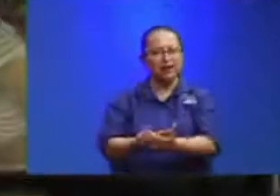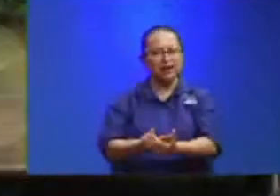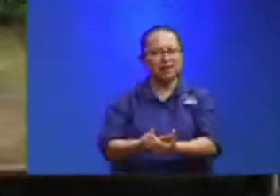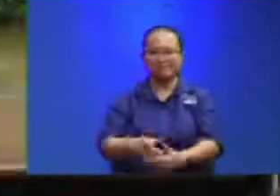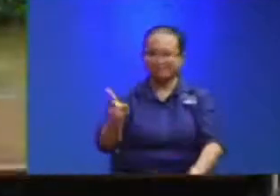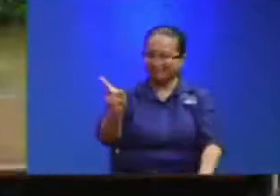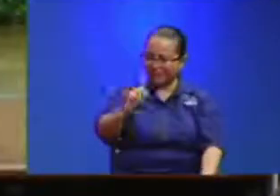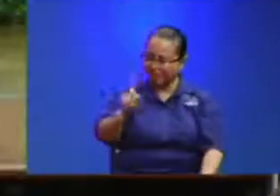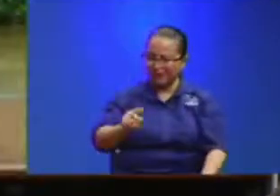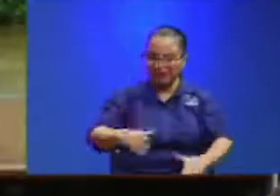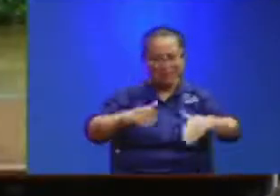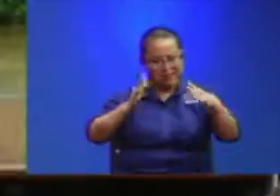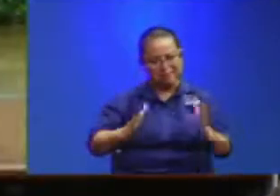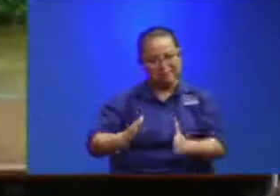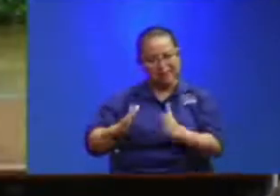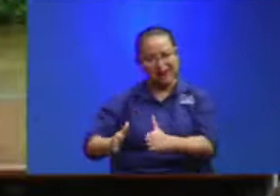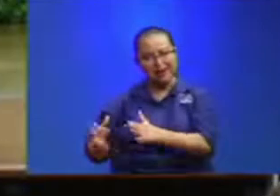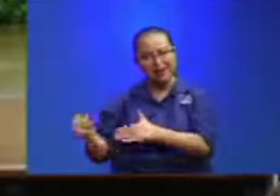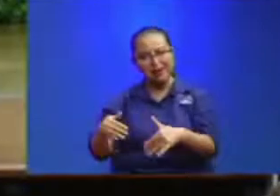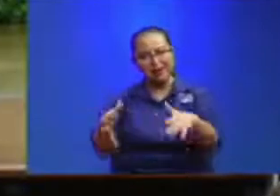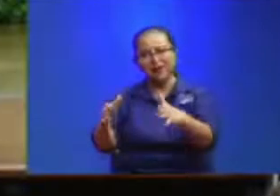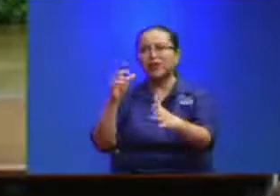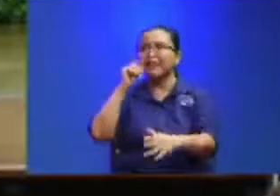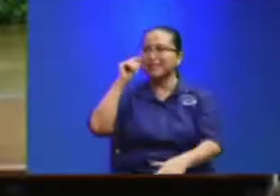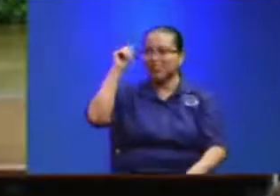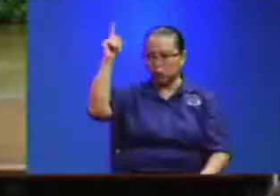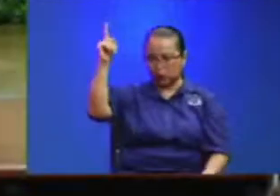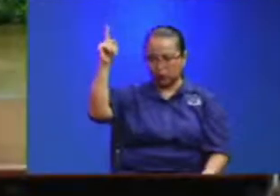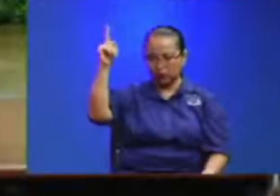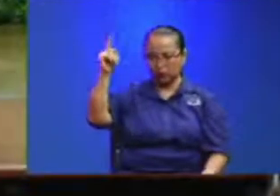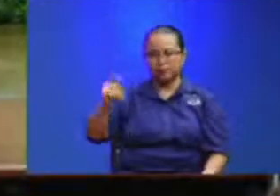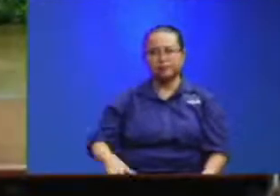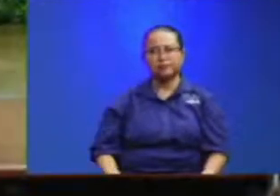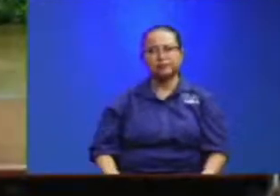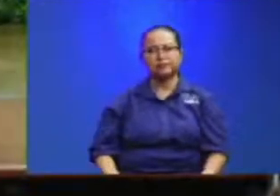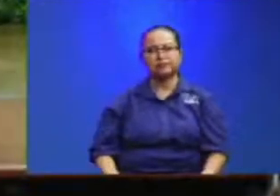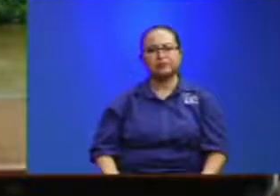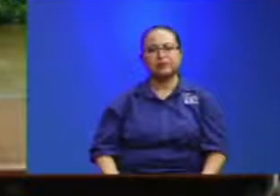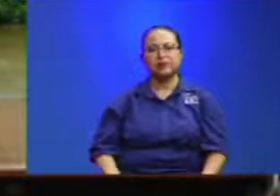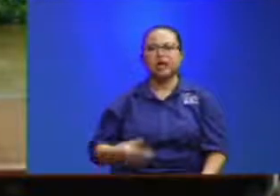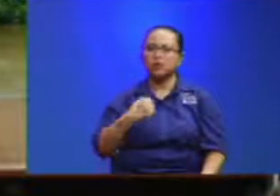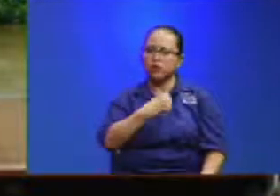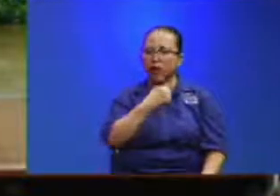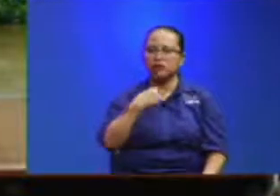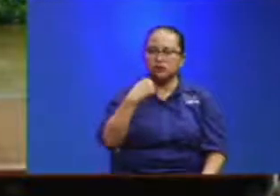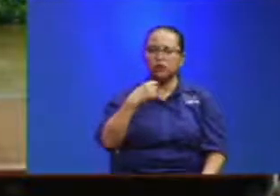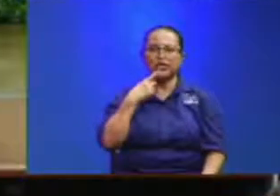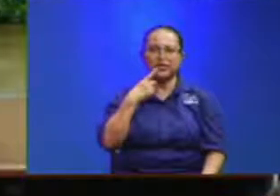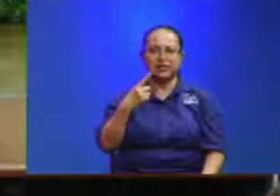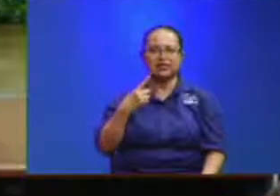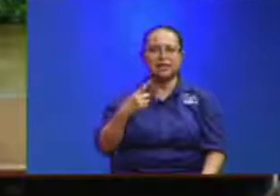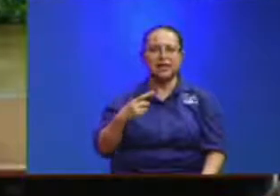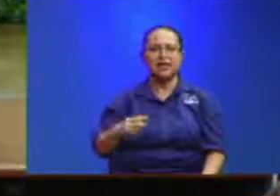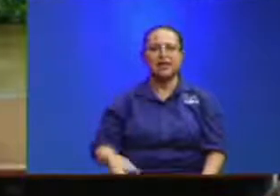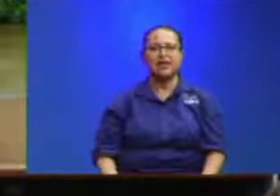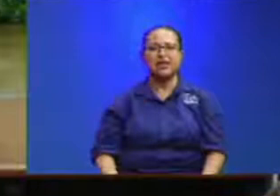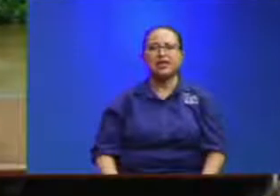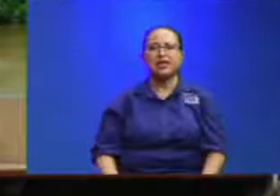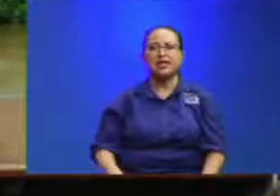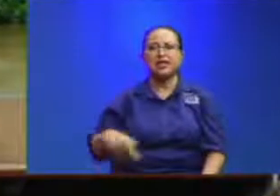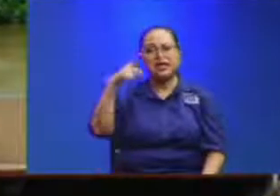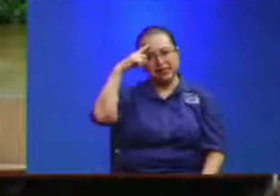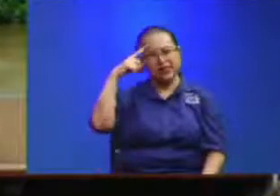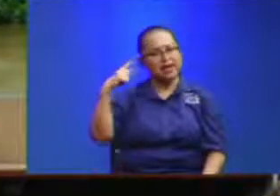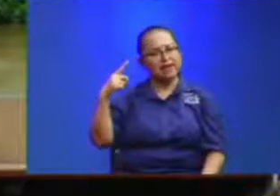prepara el camino al señor hay un lo que dice hacía días son estos de